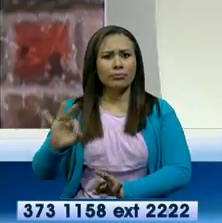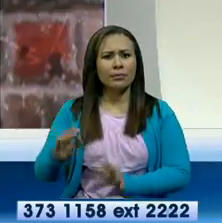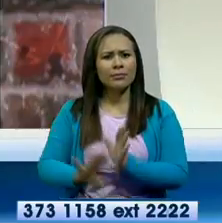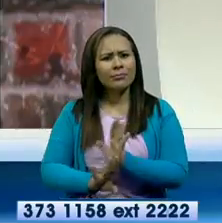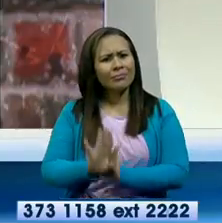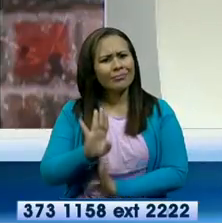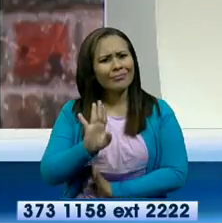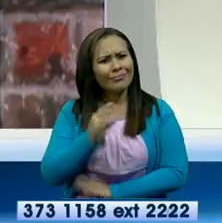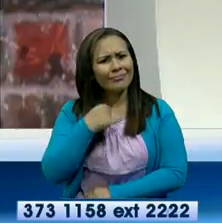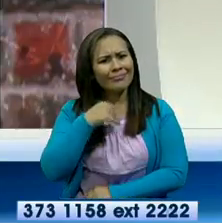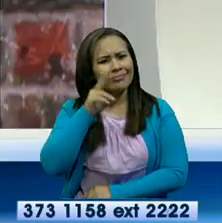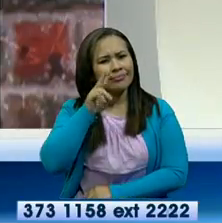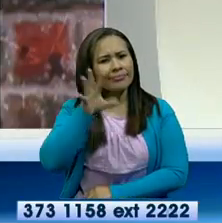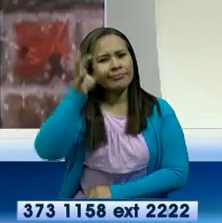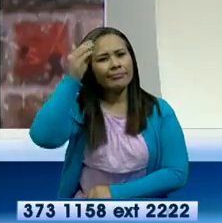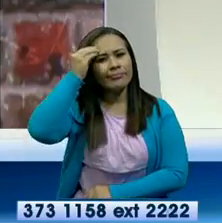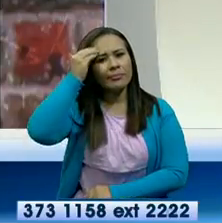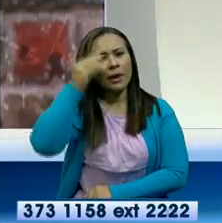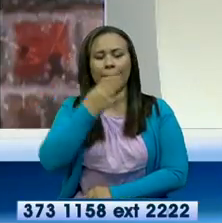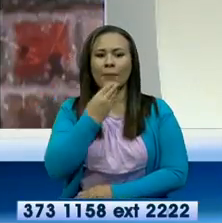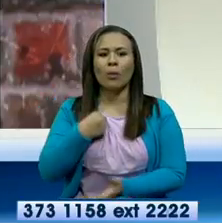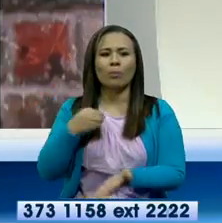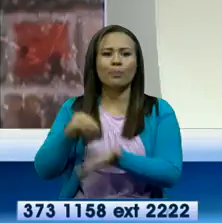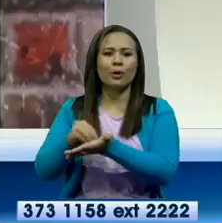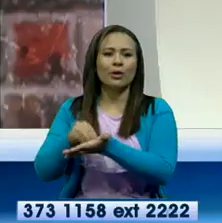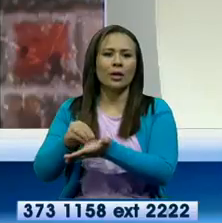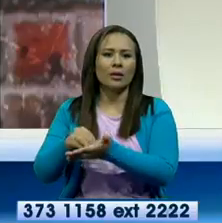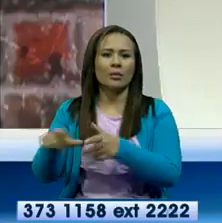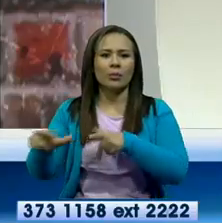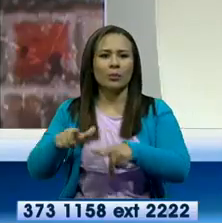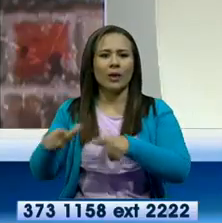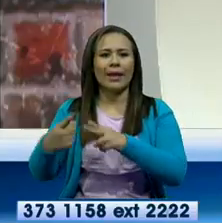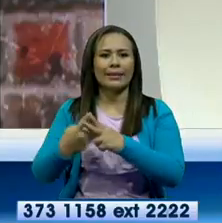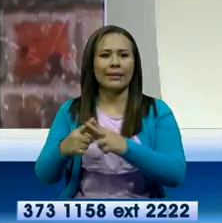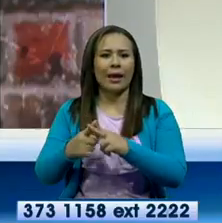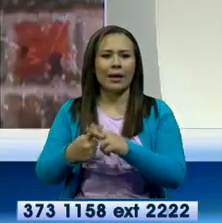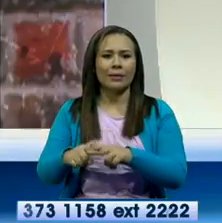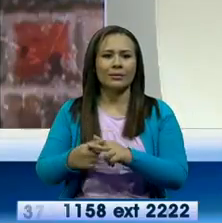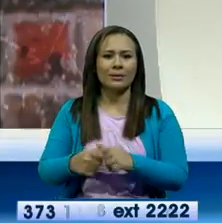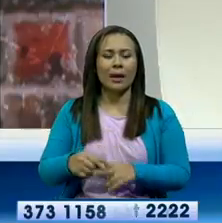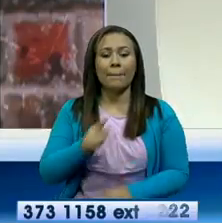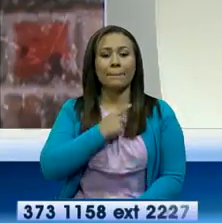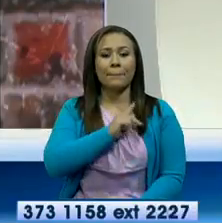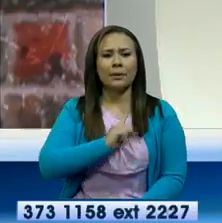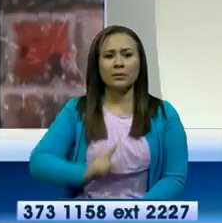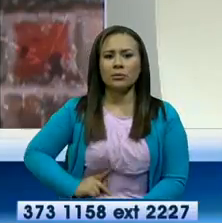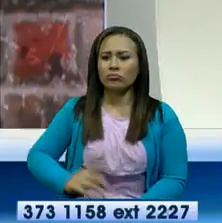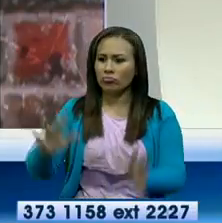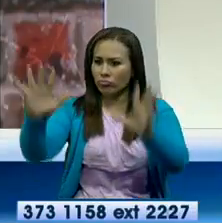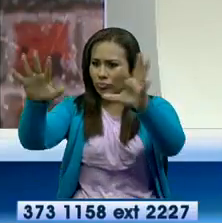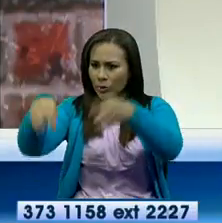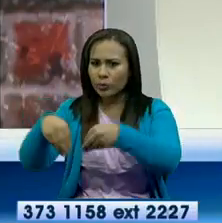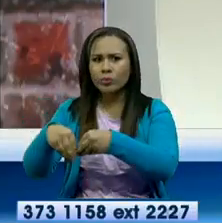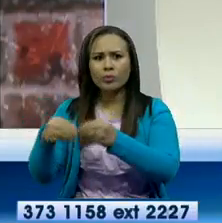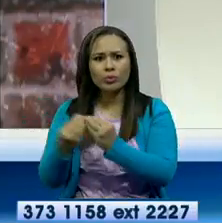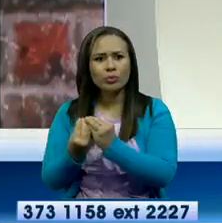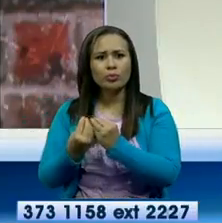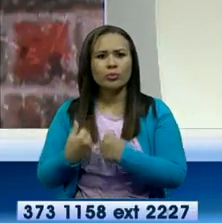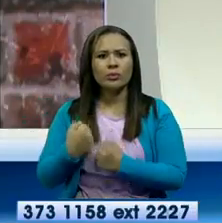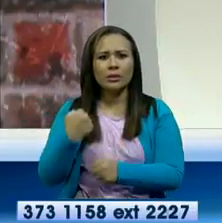escena surgió pues la idea de montar unos trabajos unipersonales que es lo que vamos a mostrar ahora